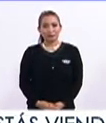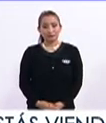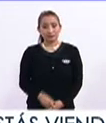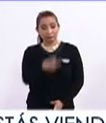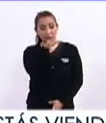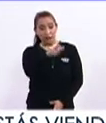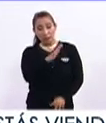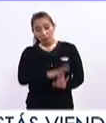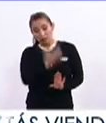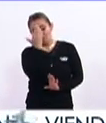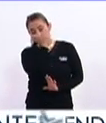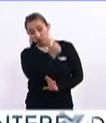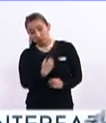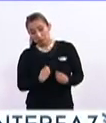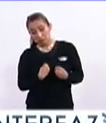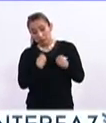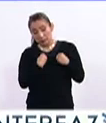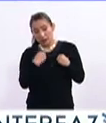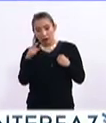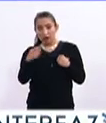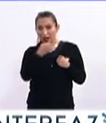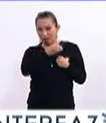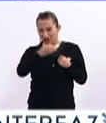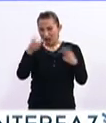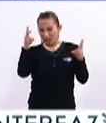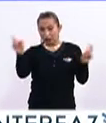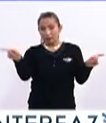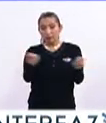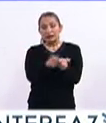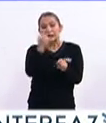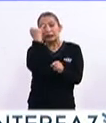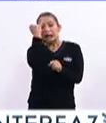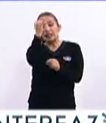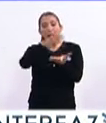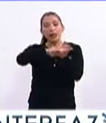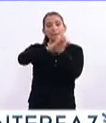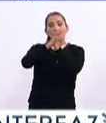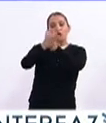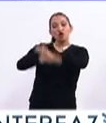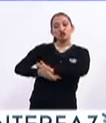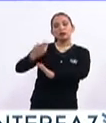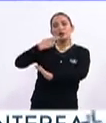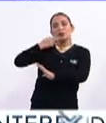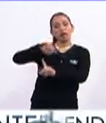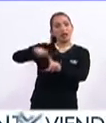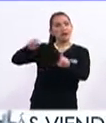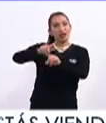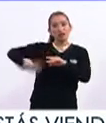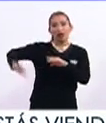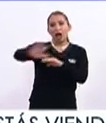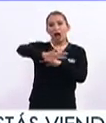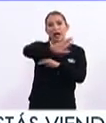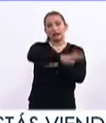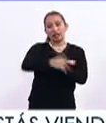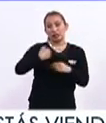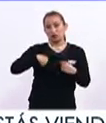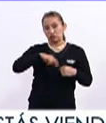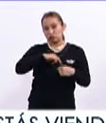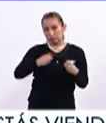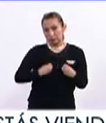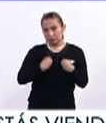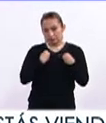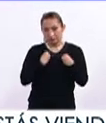Solo los más aptos sobreviven. Una frase que sintetiza la teoría de la evolución y que se aplica en todos los sectores que intervienen en nuestra